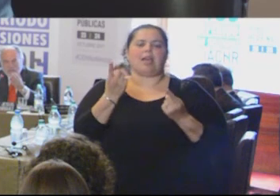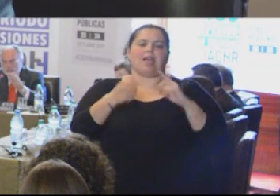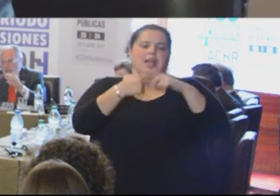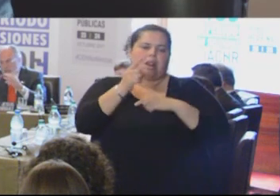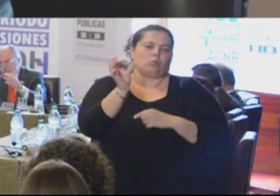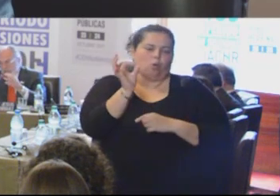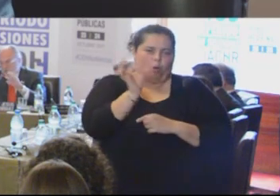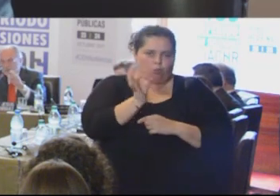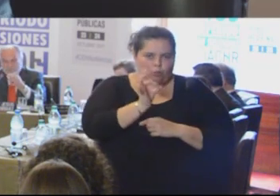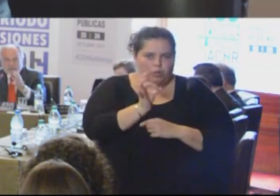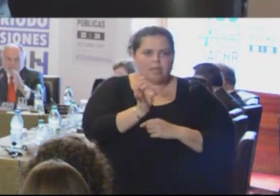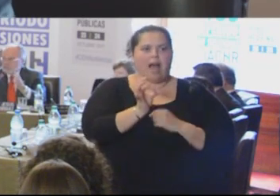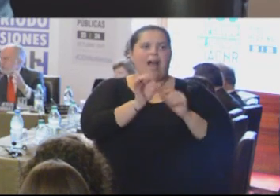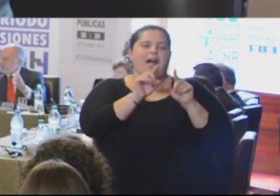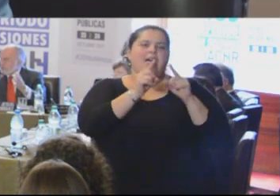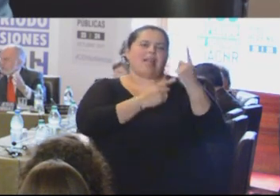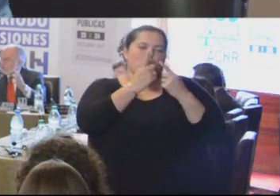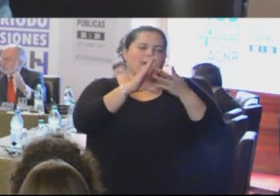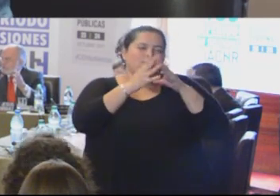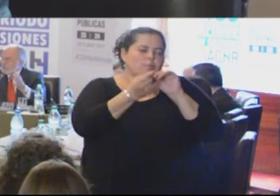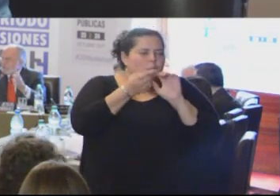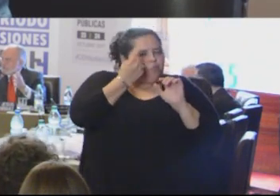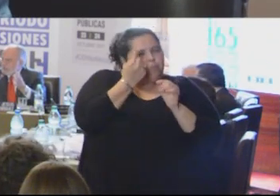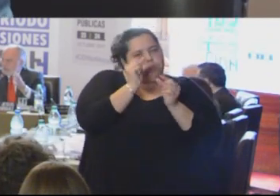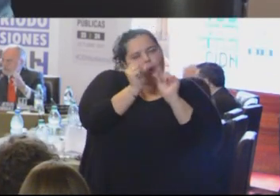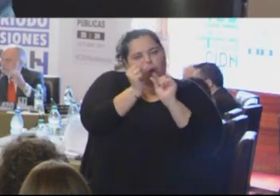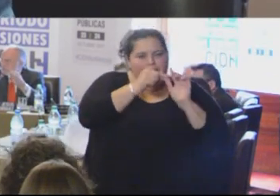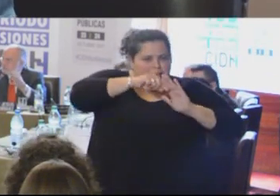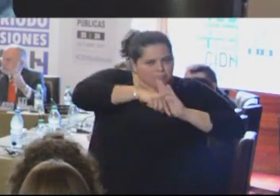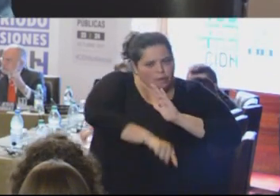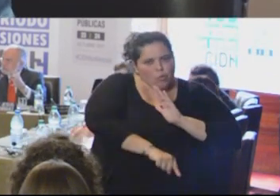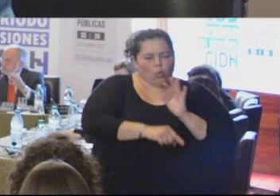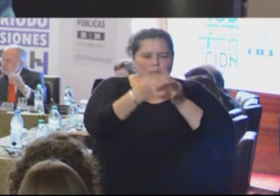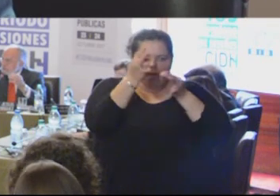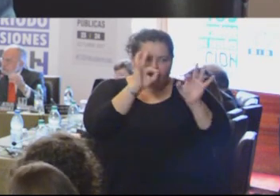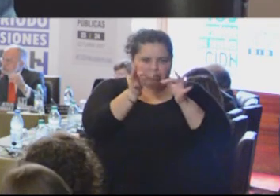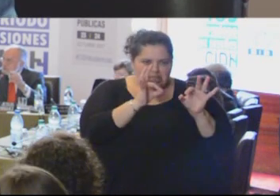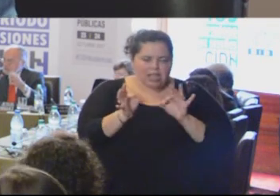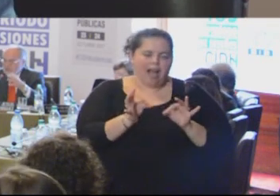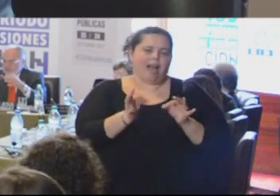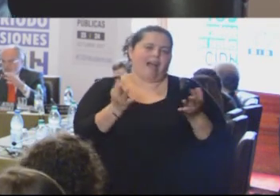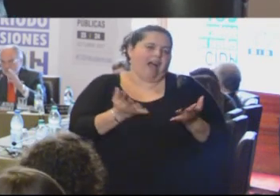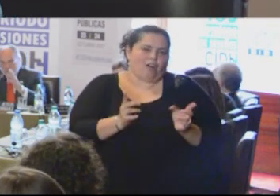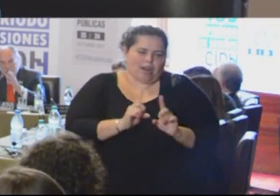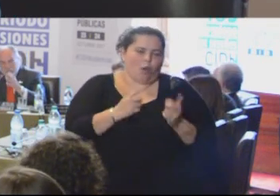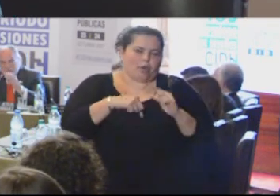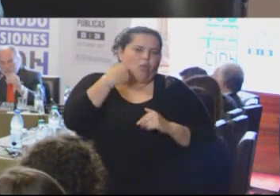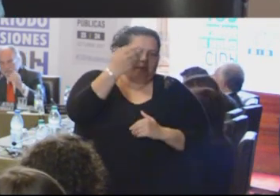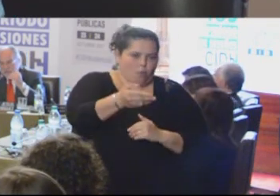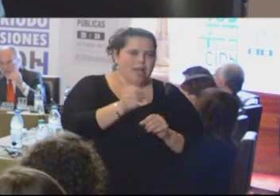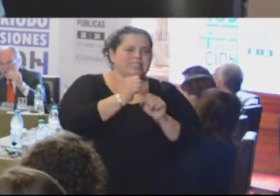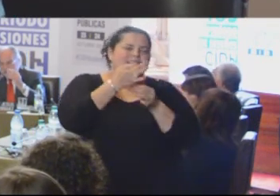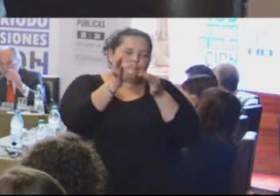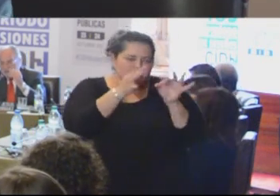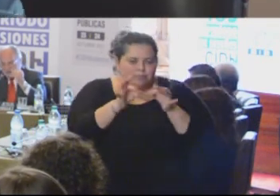de una manera más detallada no va a poder aflorar aquí pero incluso con casos específicos en cuanto a